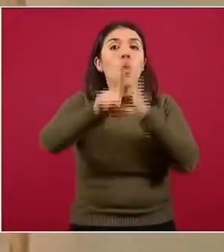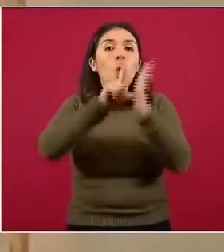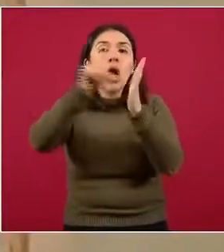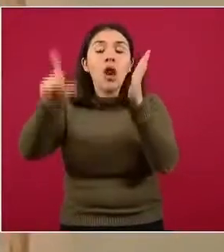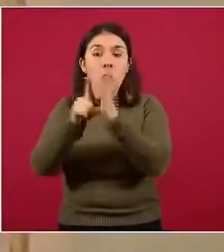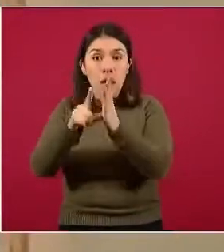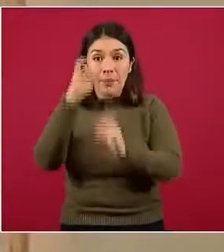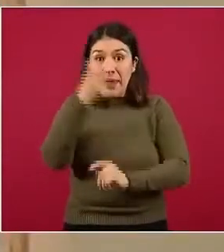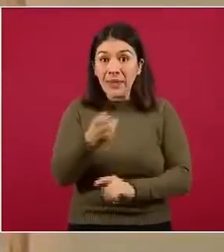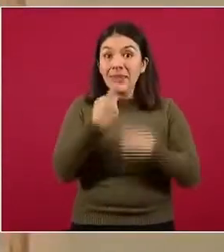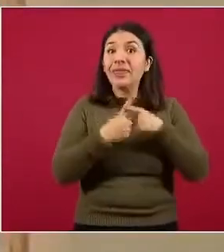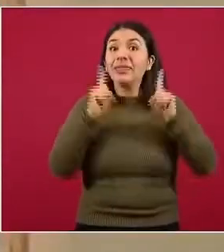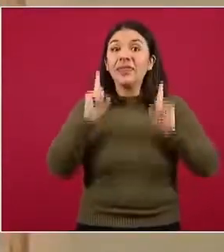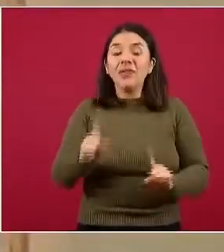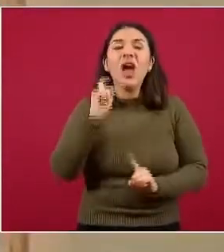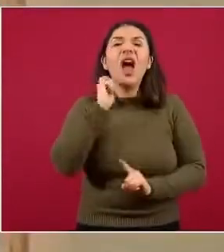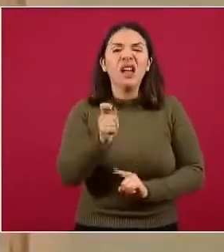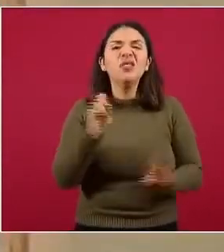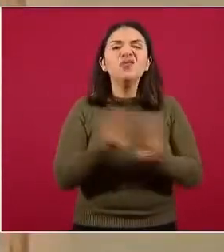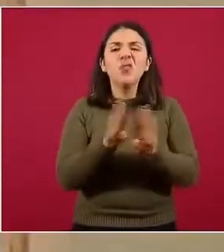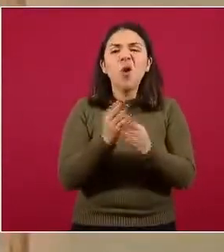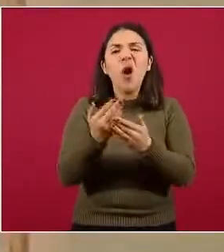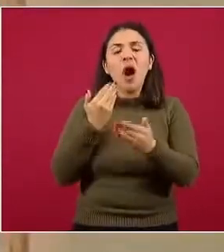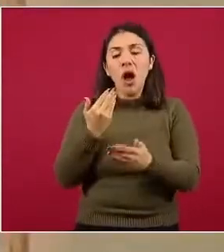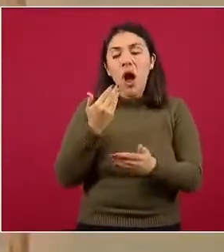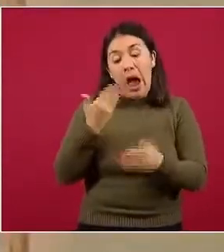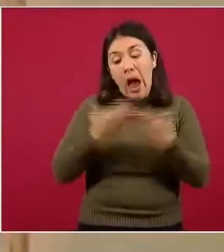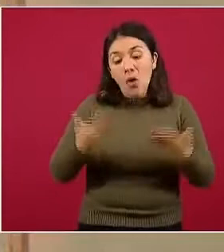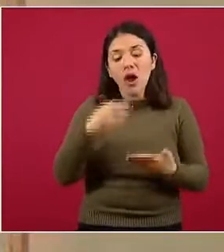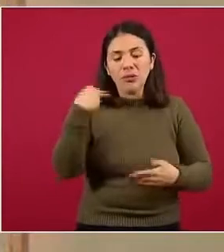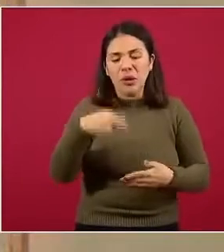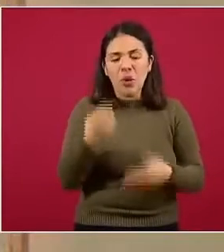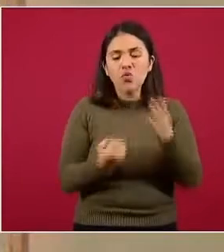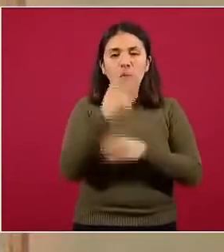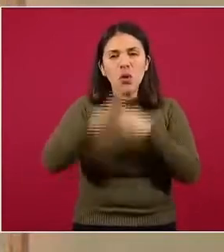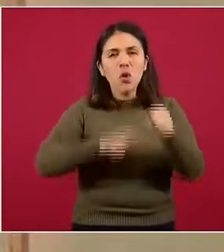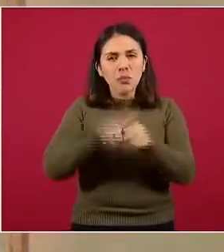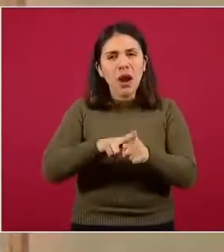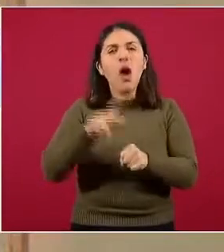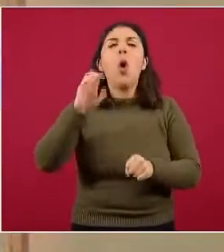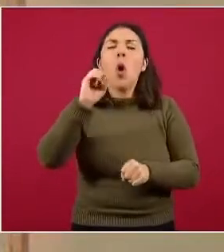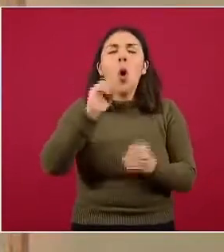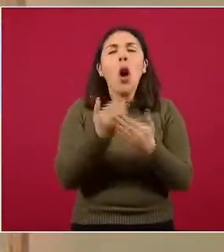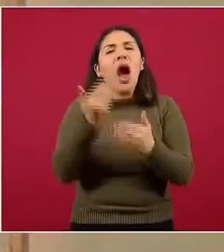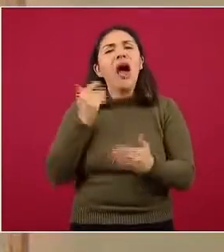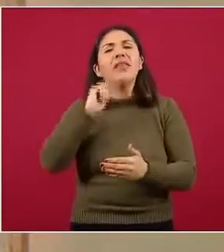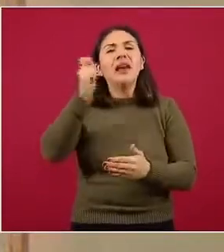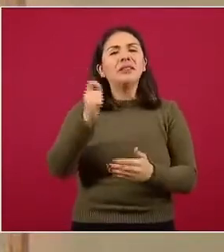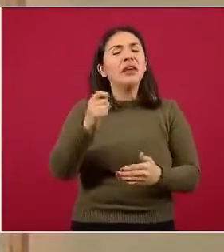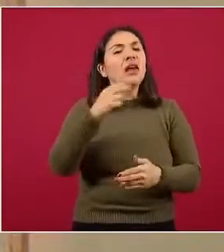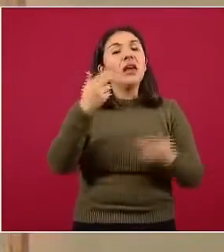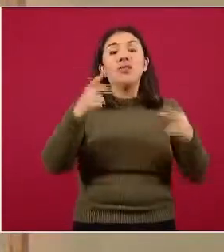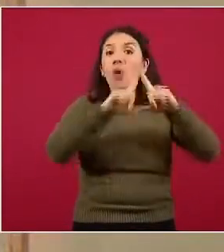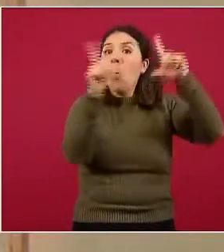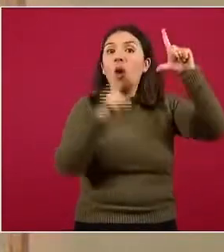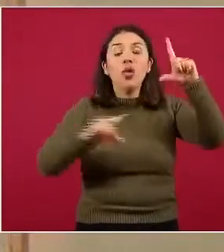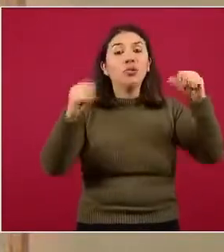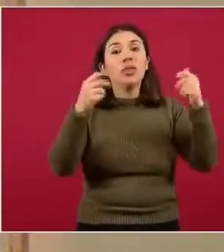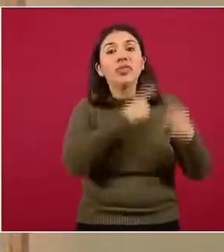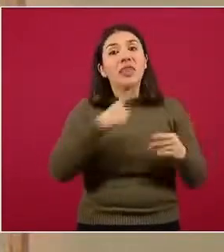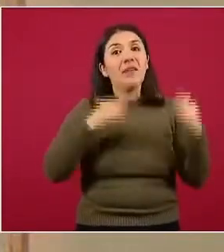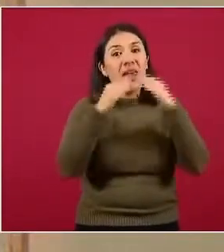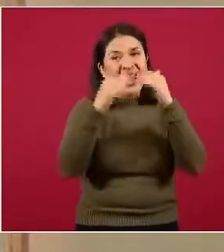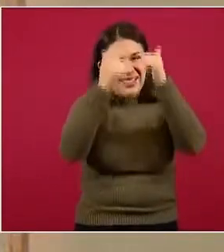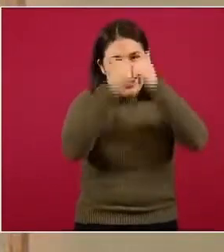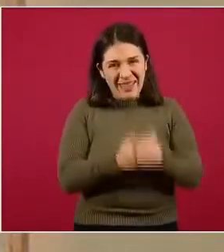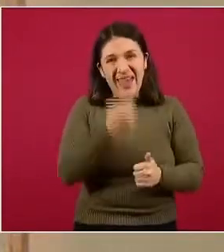es la gran diferencia entre la nueva normalidad y la Jornada Nacional de Sana Distancia. Esa es la